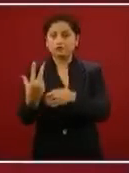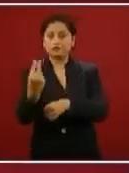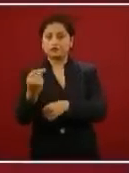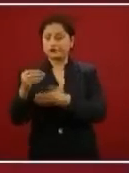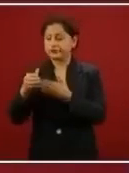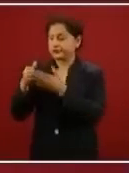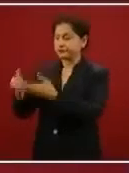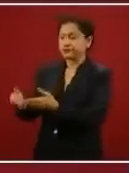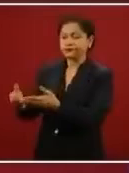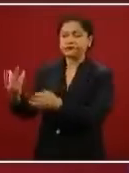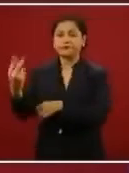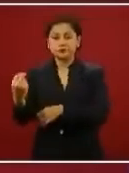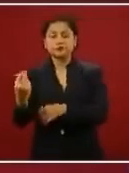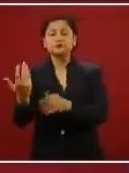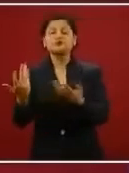Nosotros